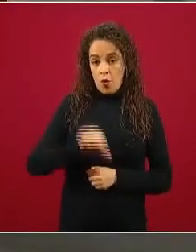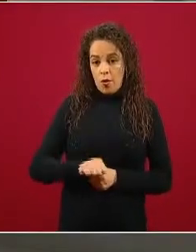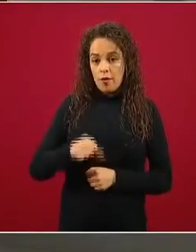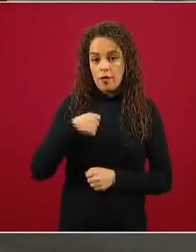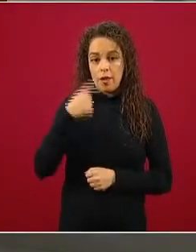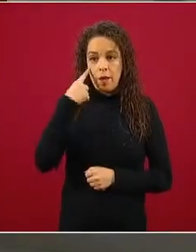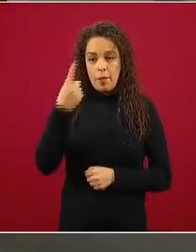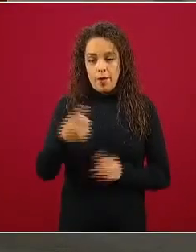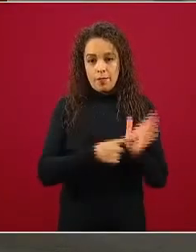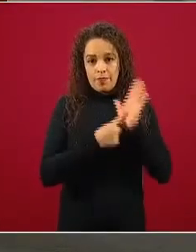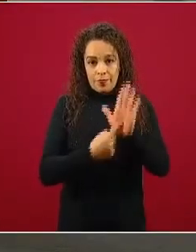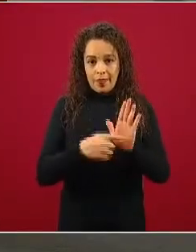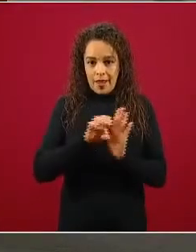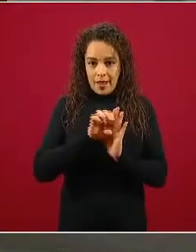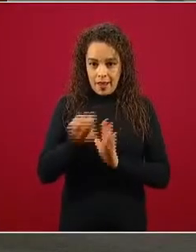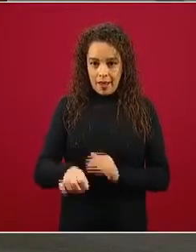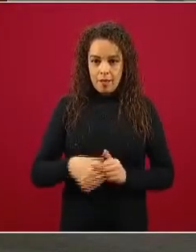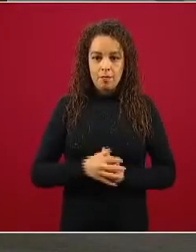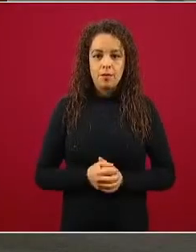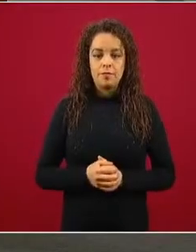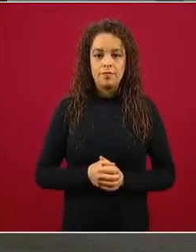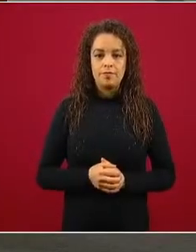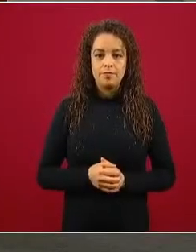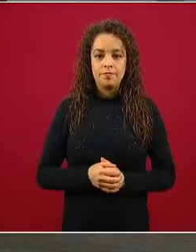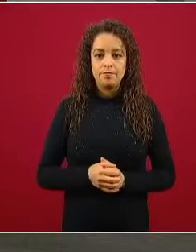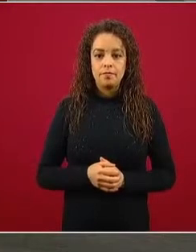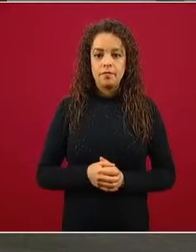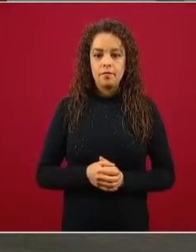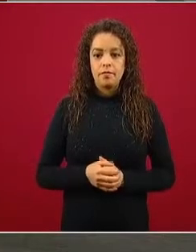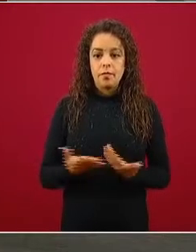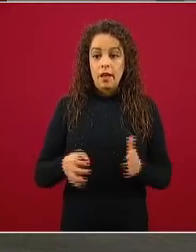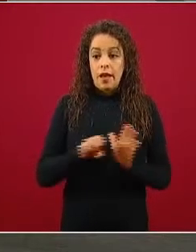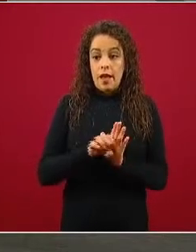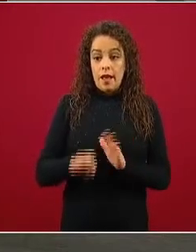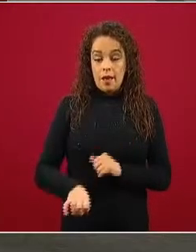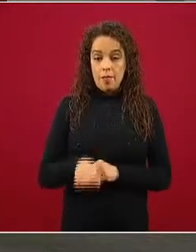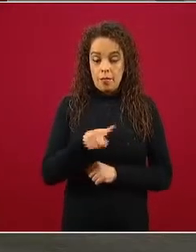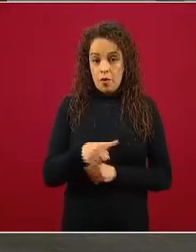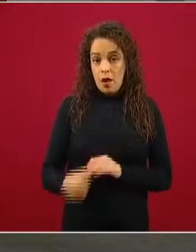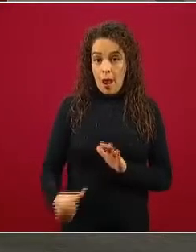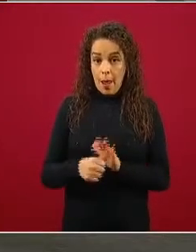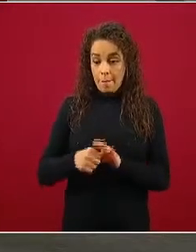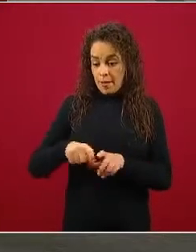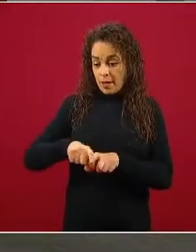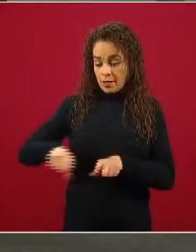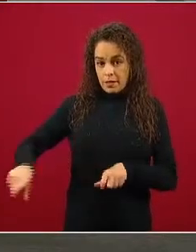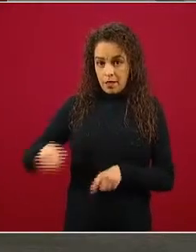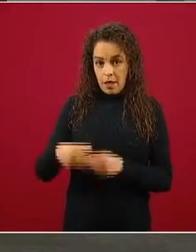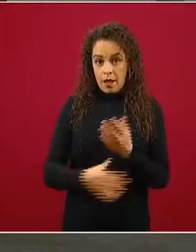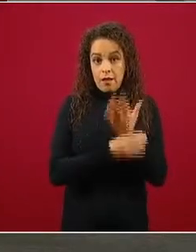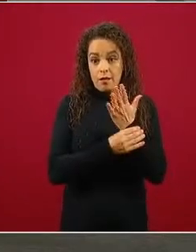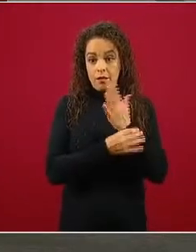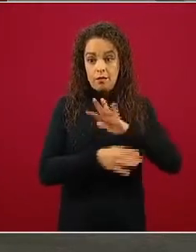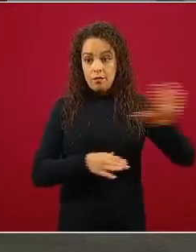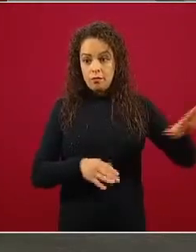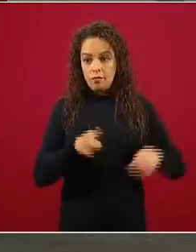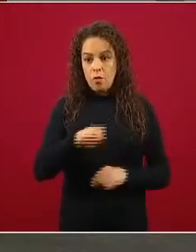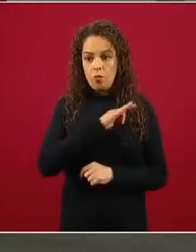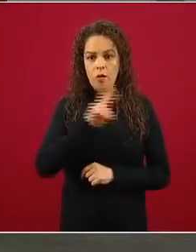por ejemplo, en la mesa, en el lado izquierdo del doctor Hugo López-Gatell, una barrera, por ejemplo. Esta